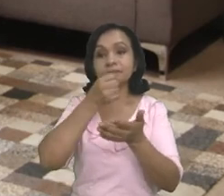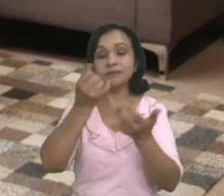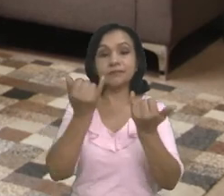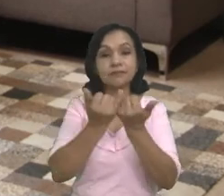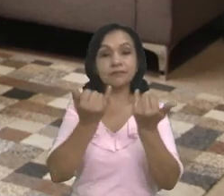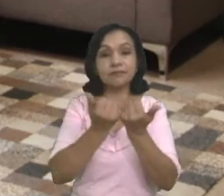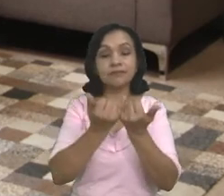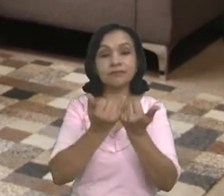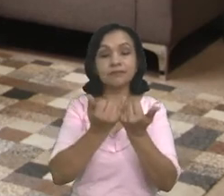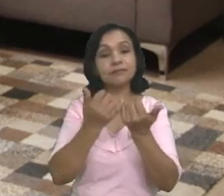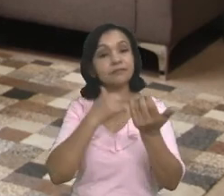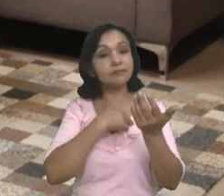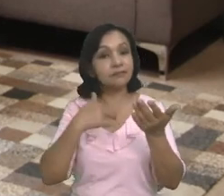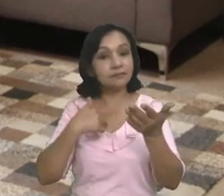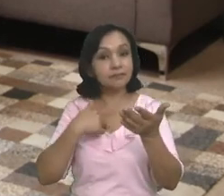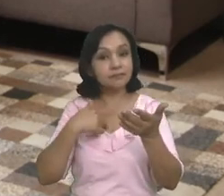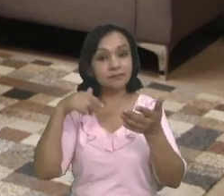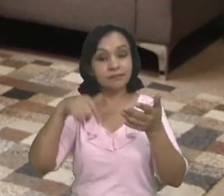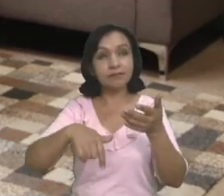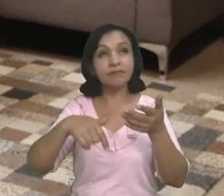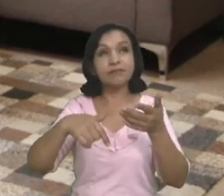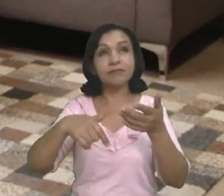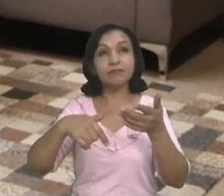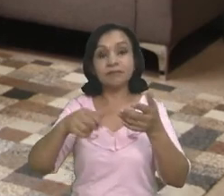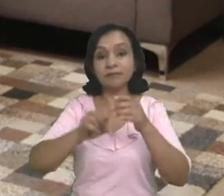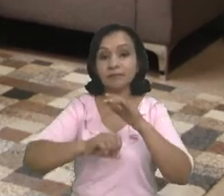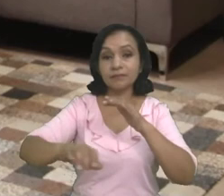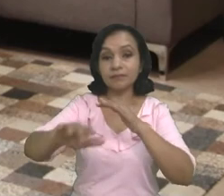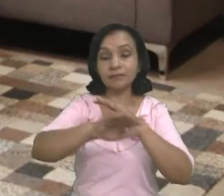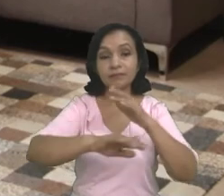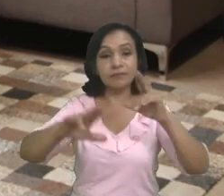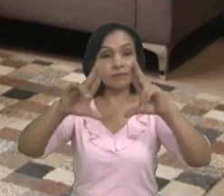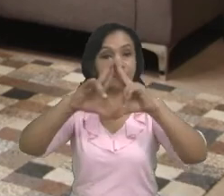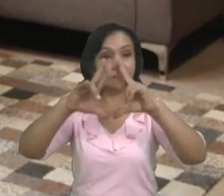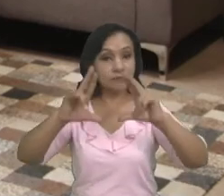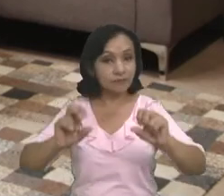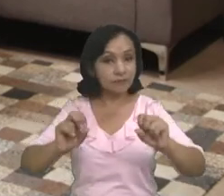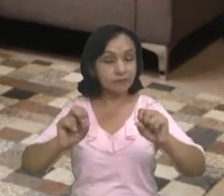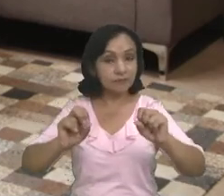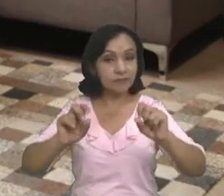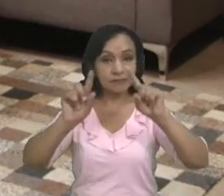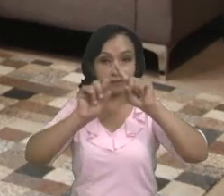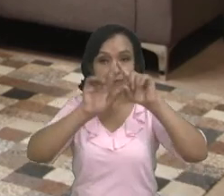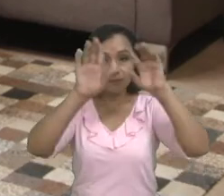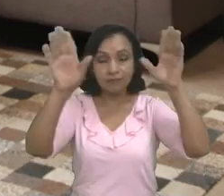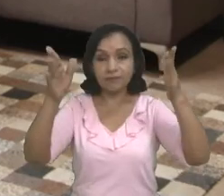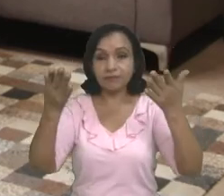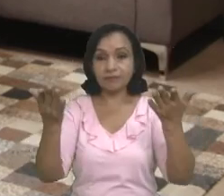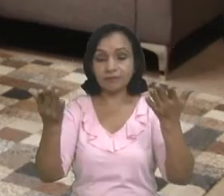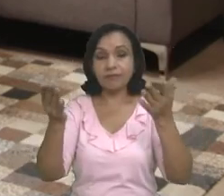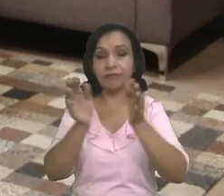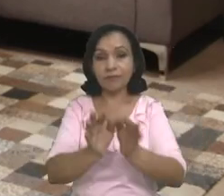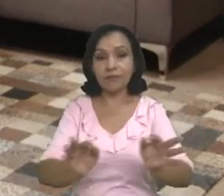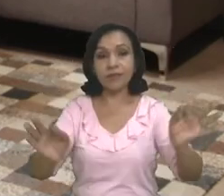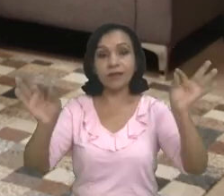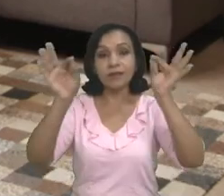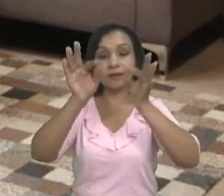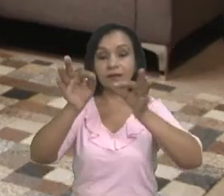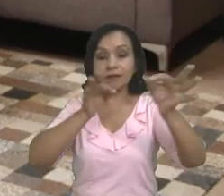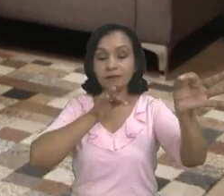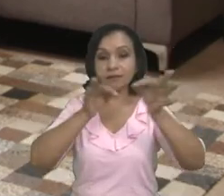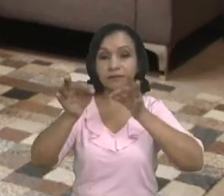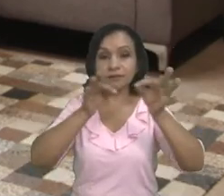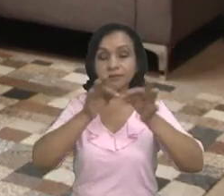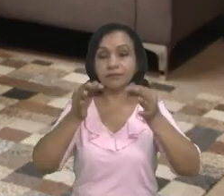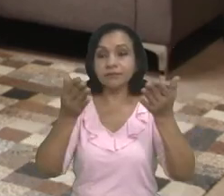destruir prácticamente en nuestro tejido social y a nuestra nación con una intención claramente oscura muy importante ese aspecto que usted no ha aclarado